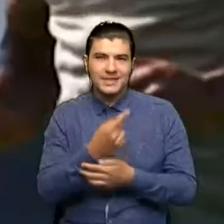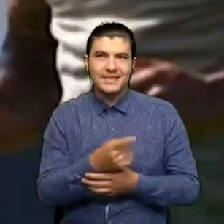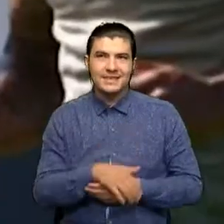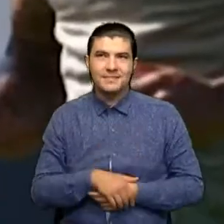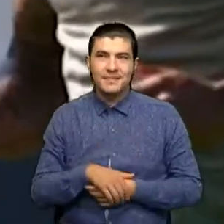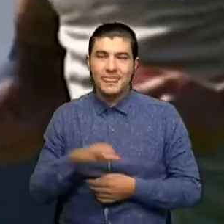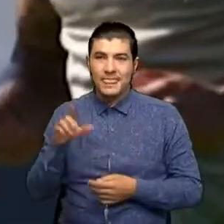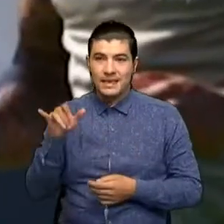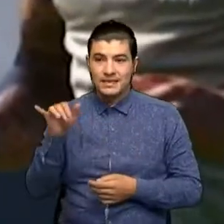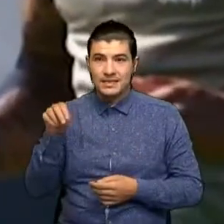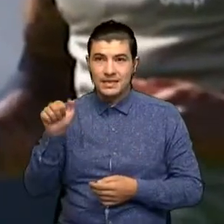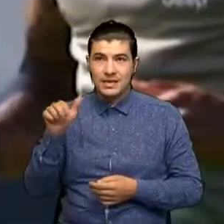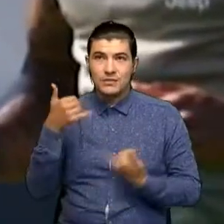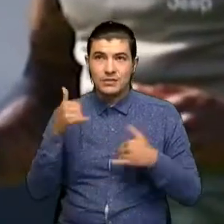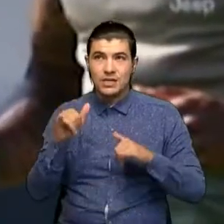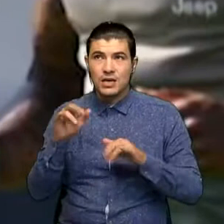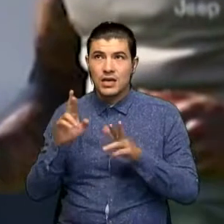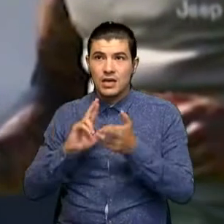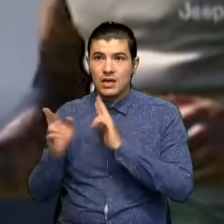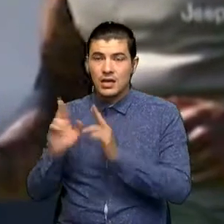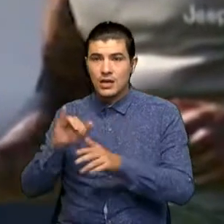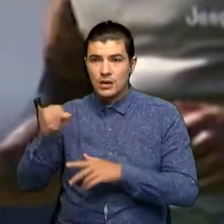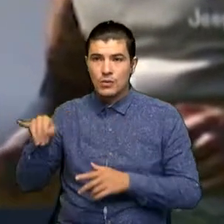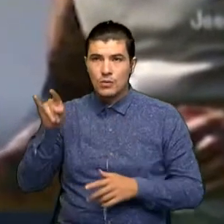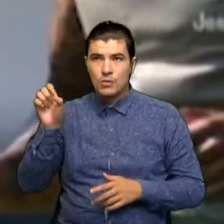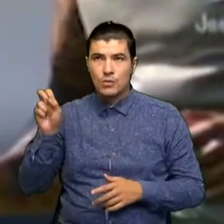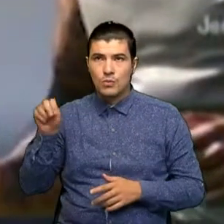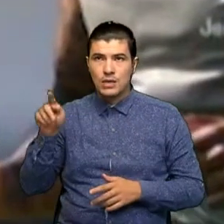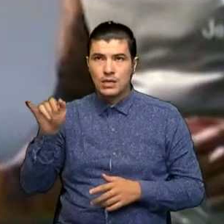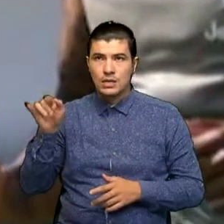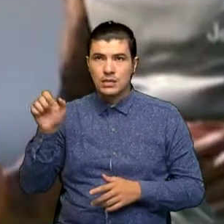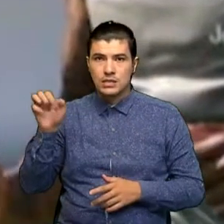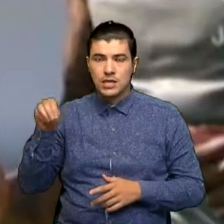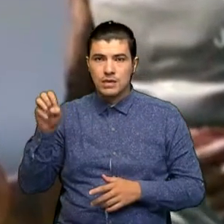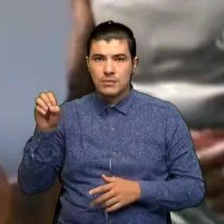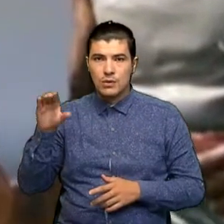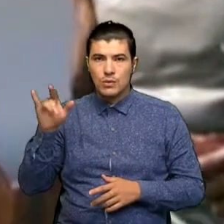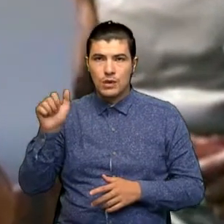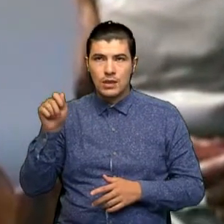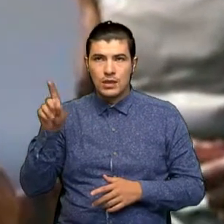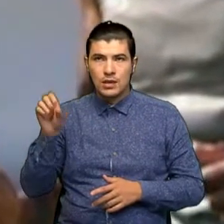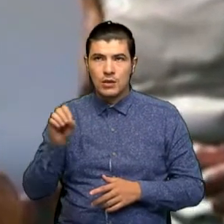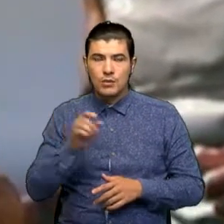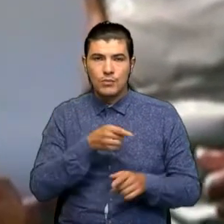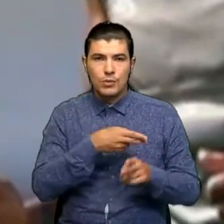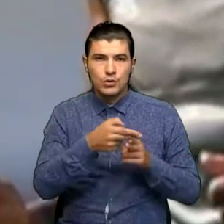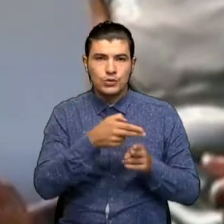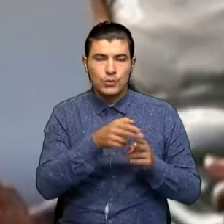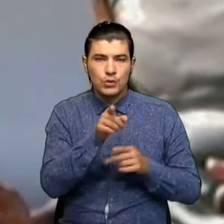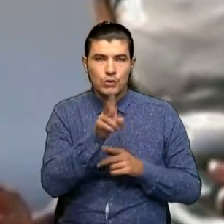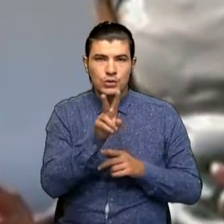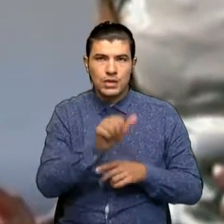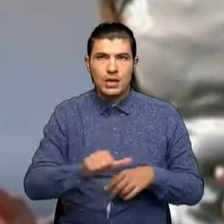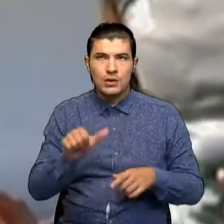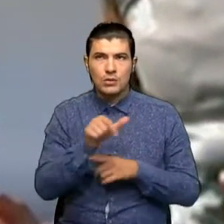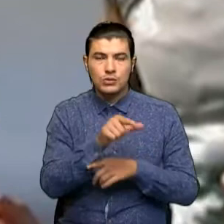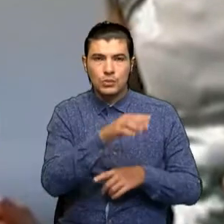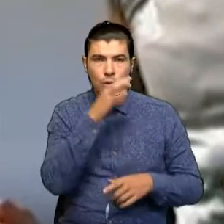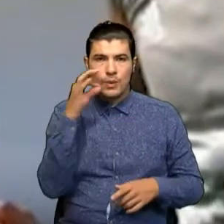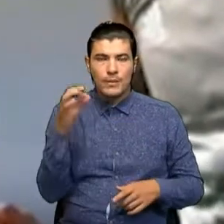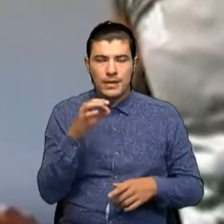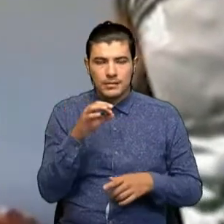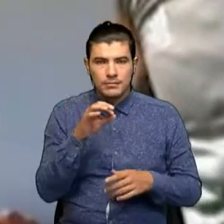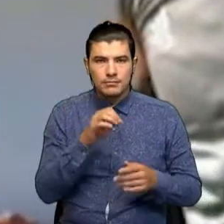Cristiano Ronaldo ya se entrena con Juan Guillermo Cuadrado en la Juventus. El próximo 12 de agosto será el debut del portugués. Enfrentarán a la filial